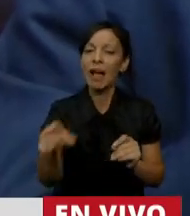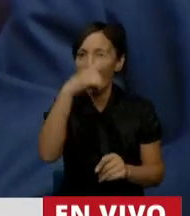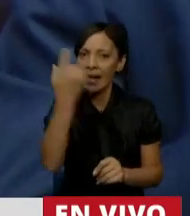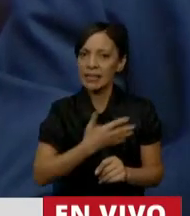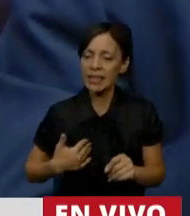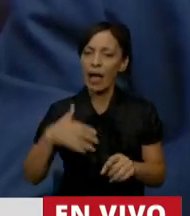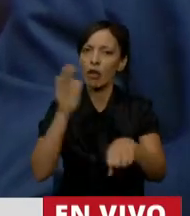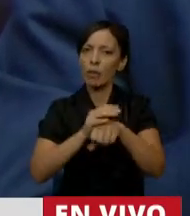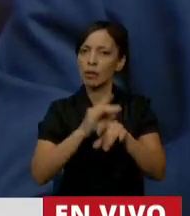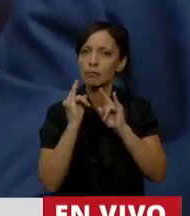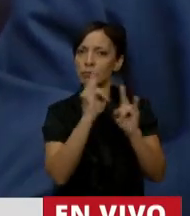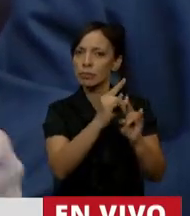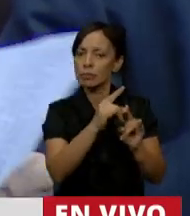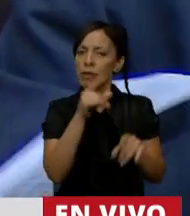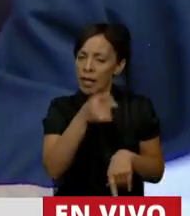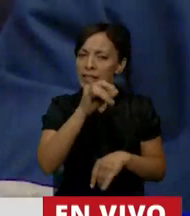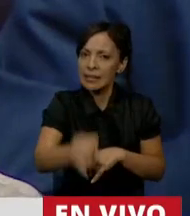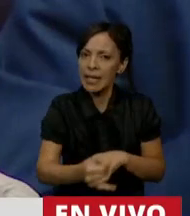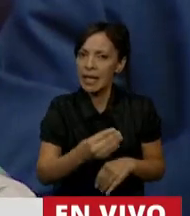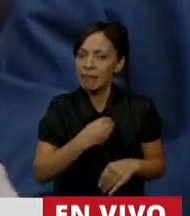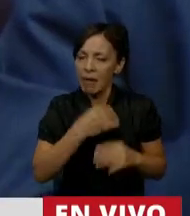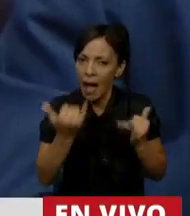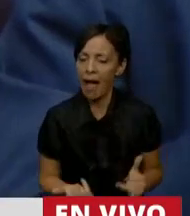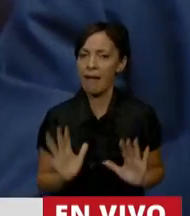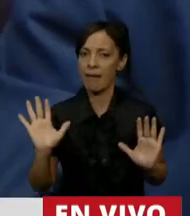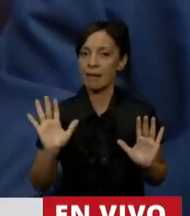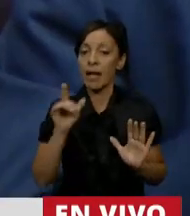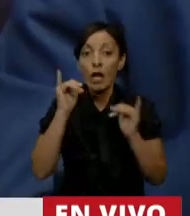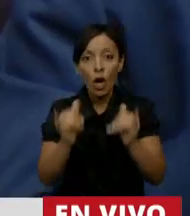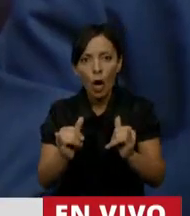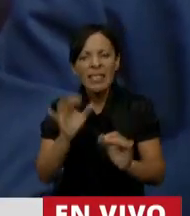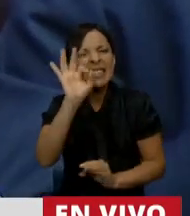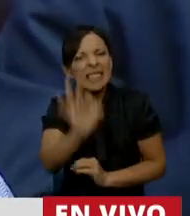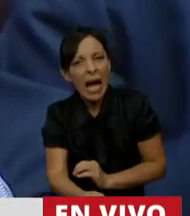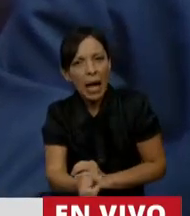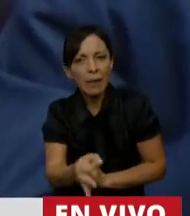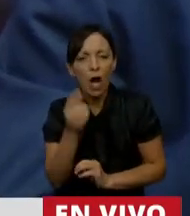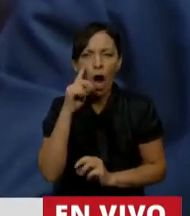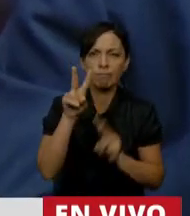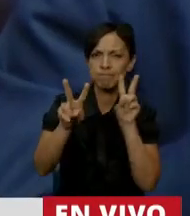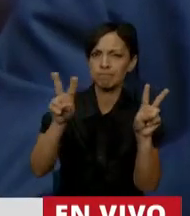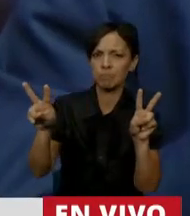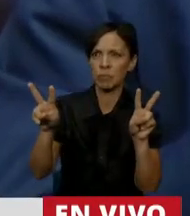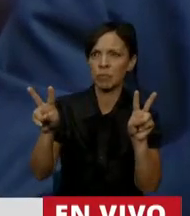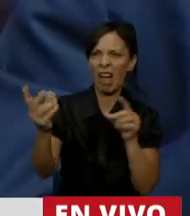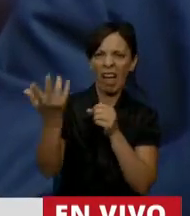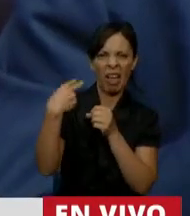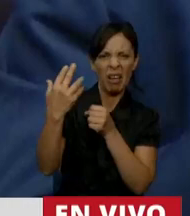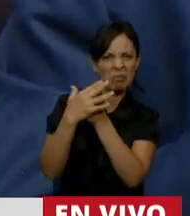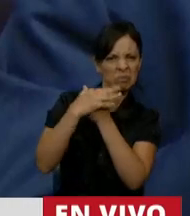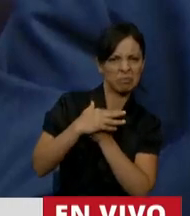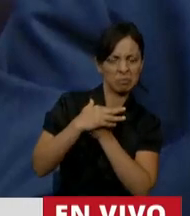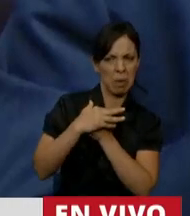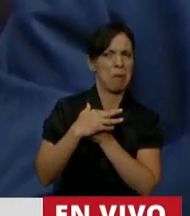a tutelar su intimidad es una rémora, a quienes saben o sospechan que los bloqueos a sus decisiones están